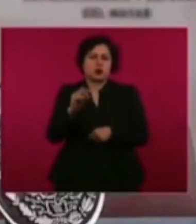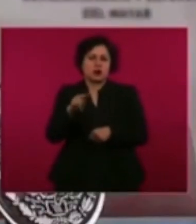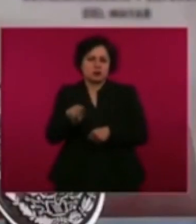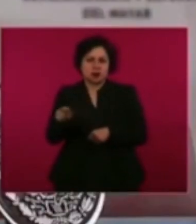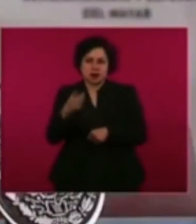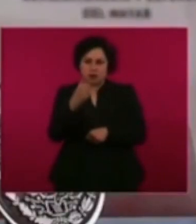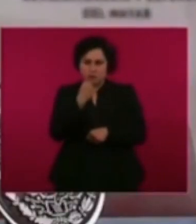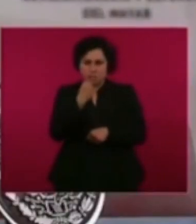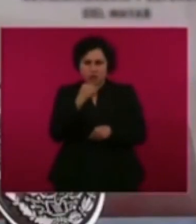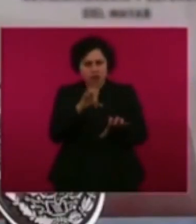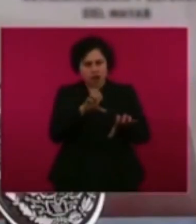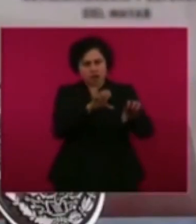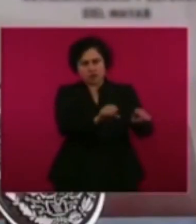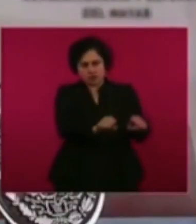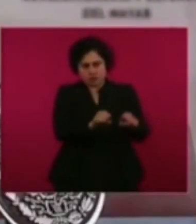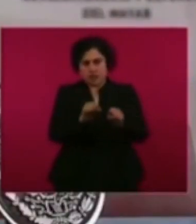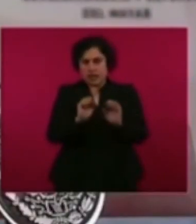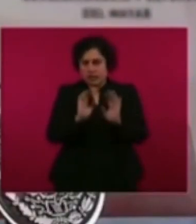pero